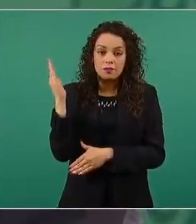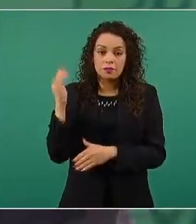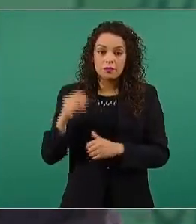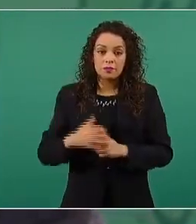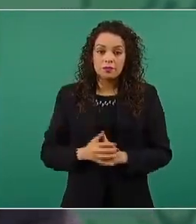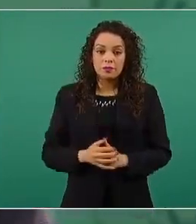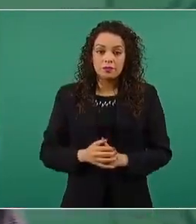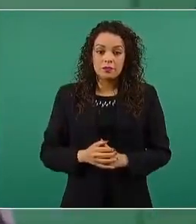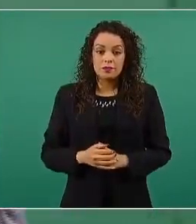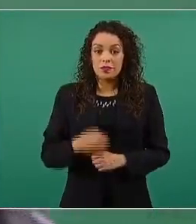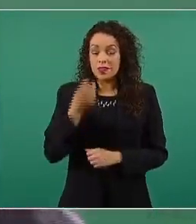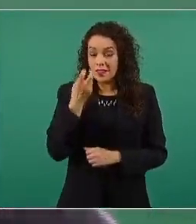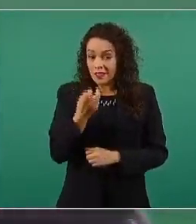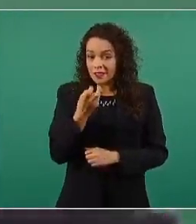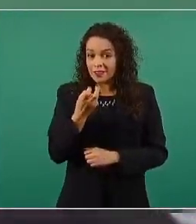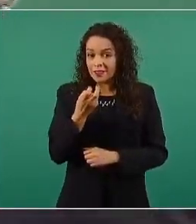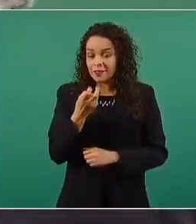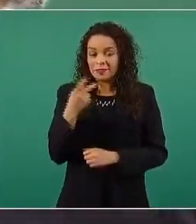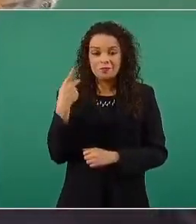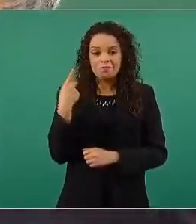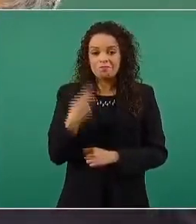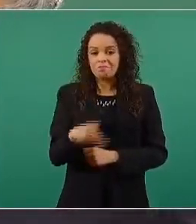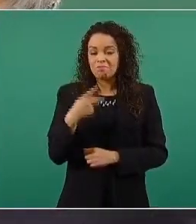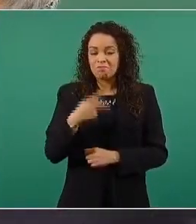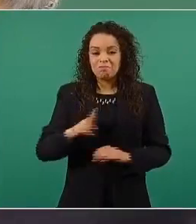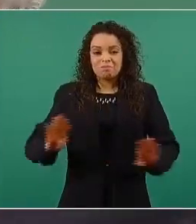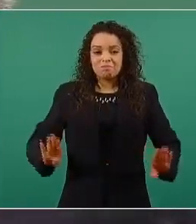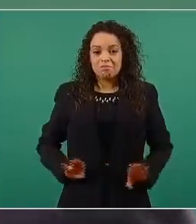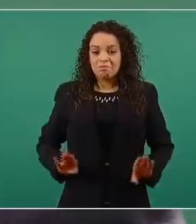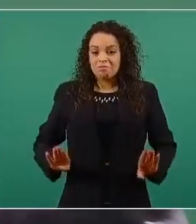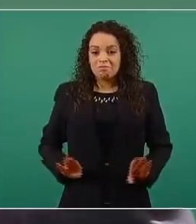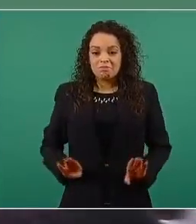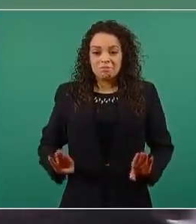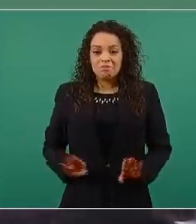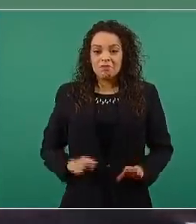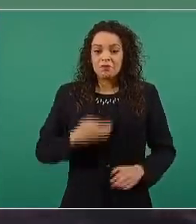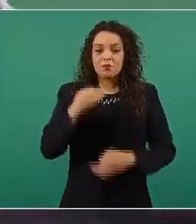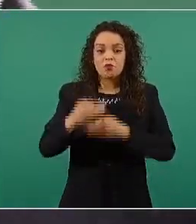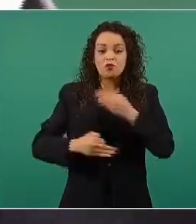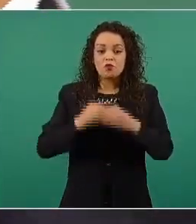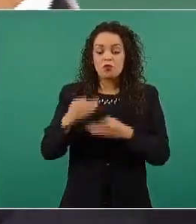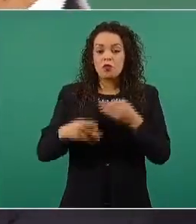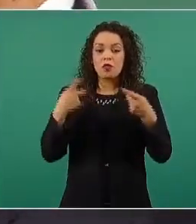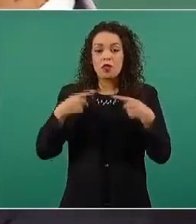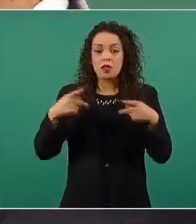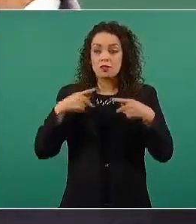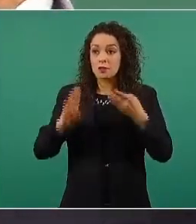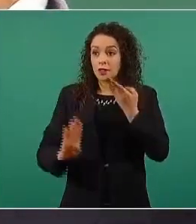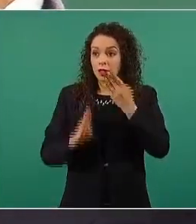Esa es una característica de todos los migrantes del mundo.